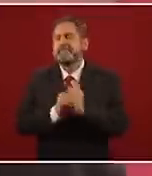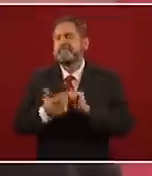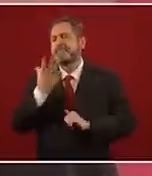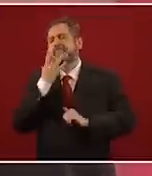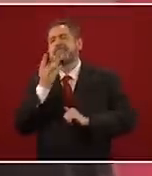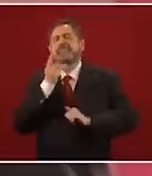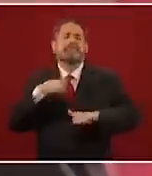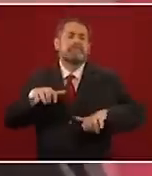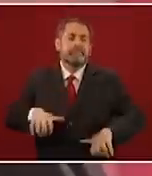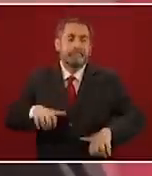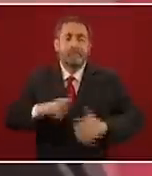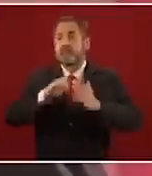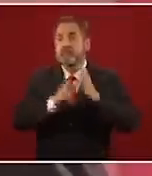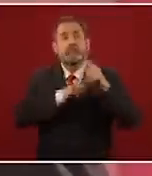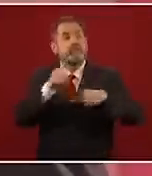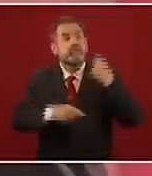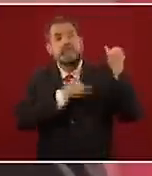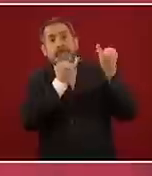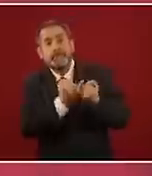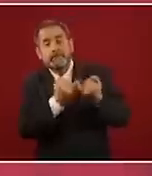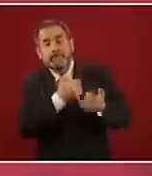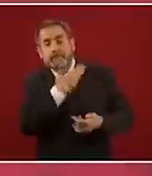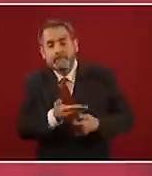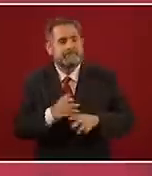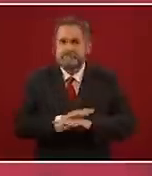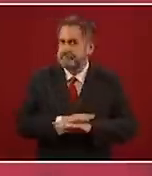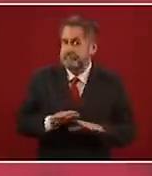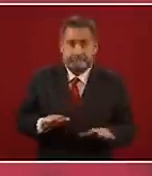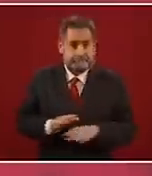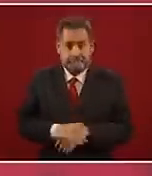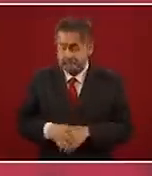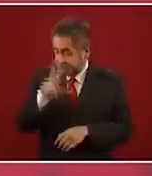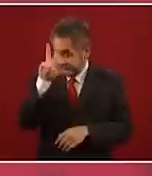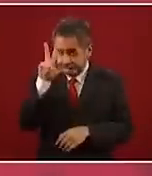ya, va a volver todo a como era antes. No,